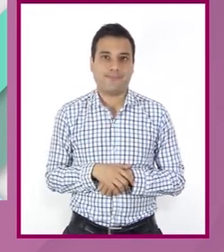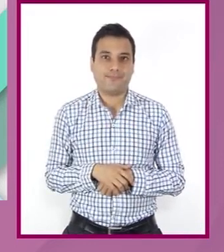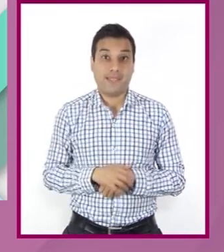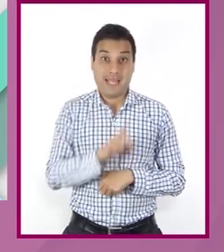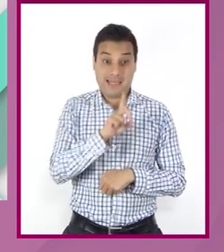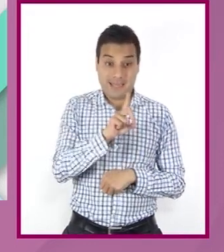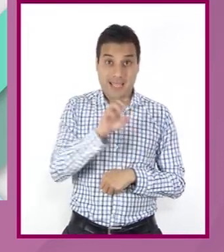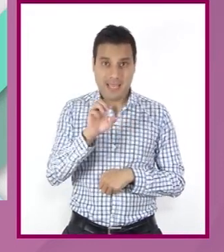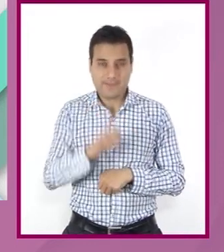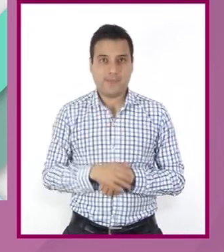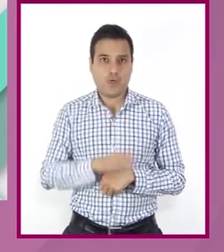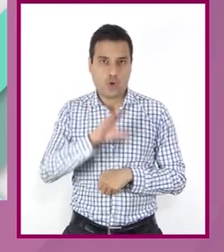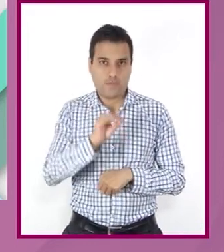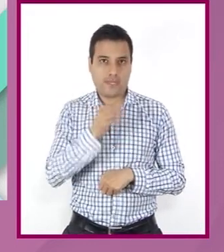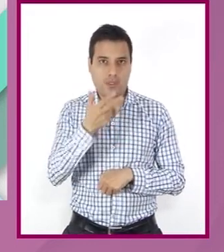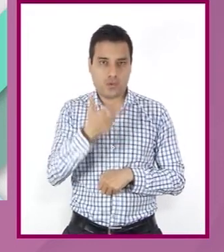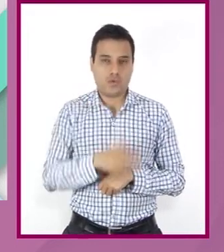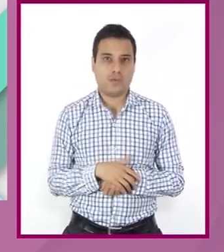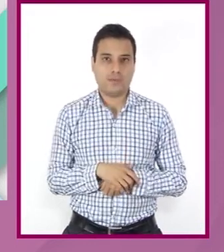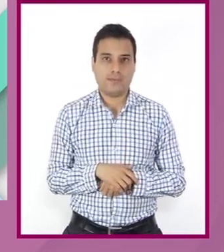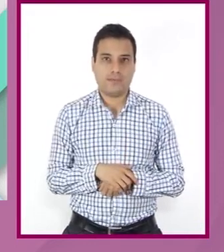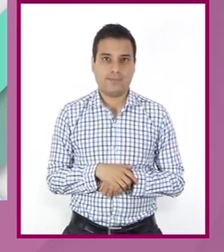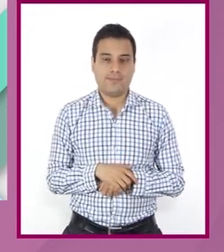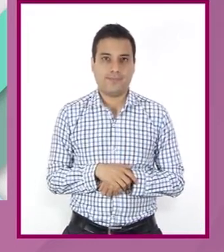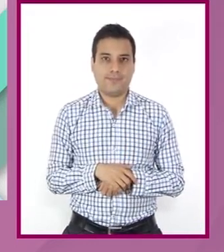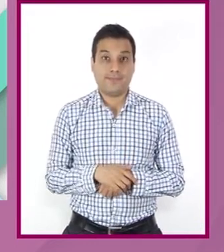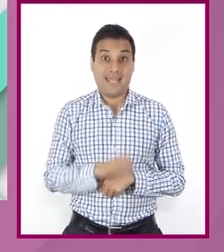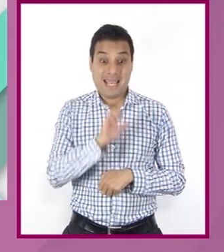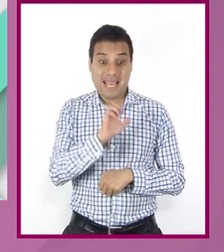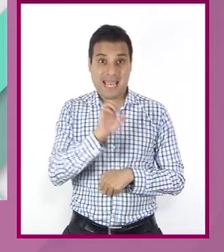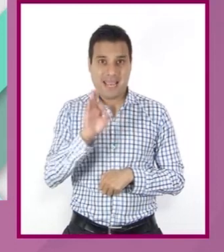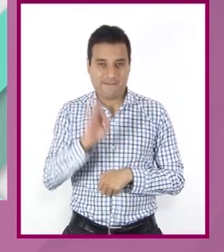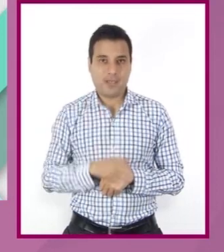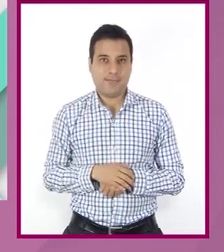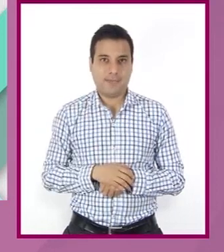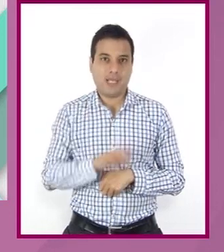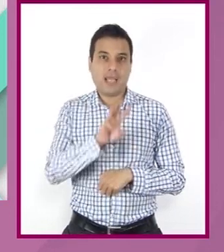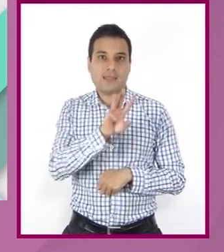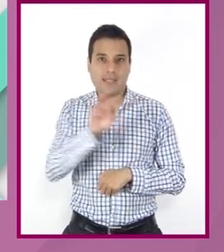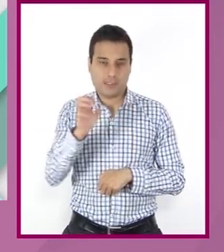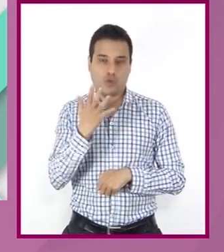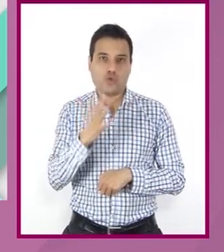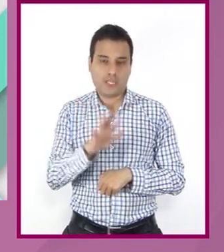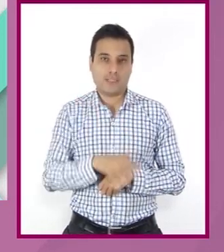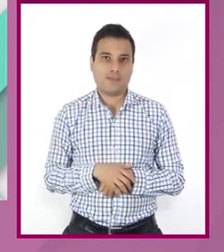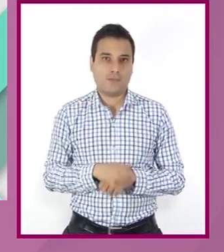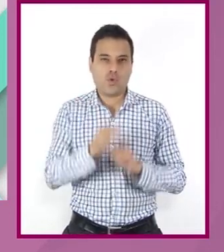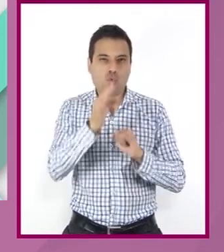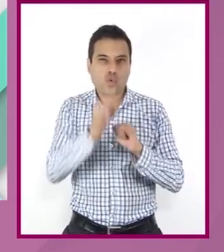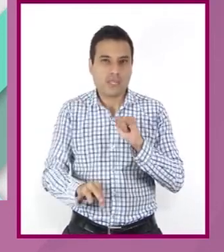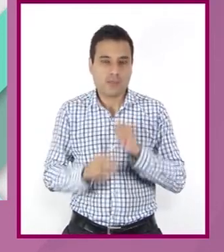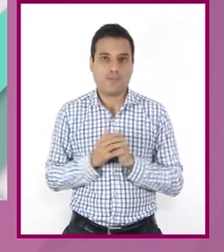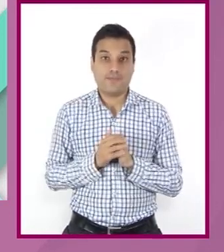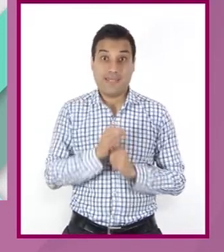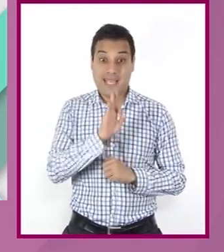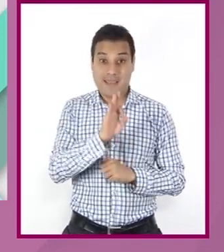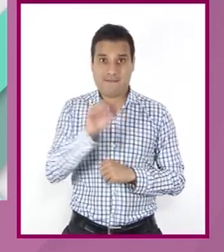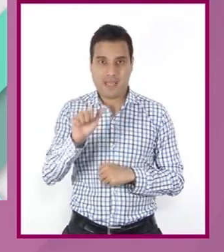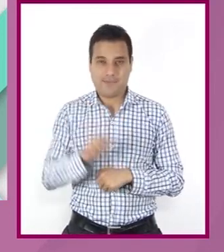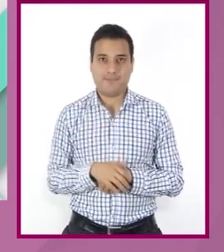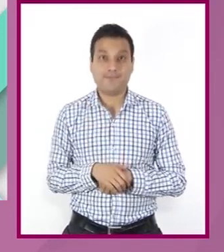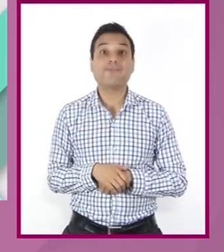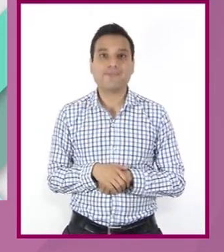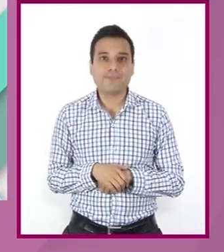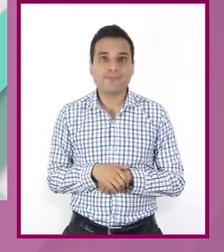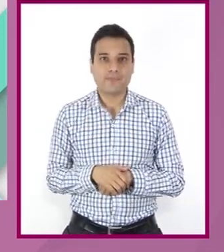segmento DE, 98 metros. El segmento EF mide 310 metros. Y el último segmento FA tiene